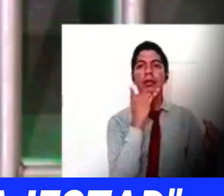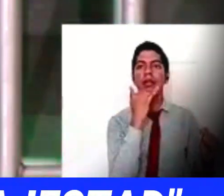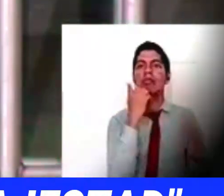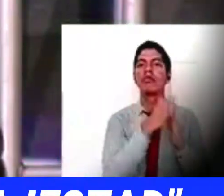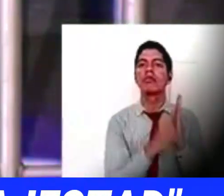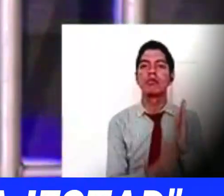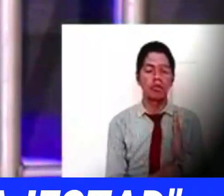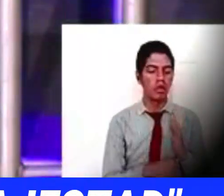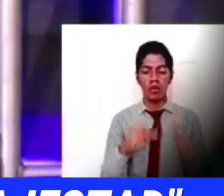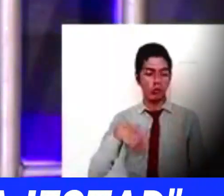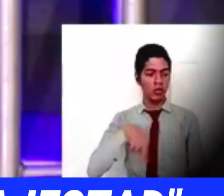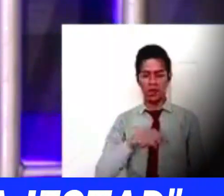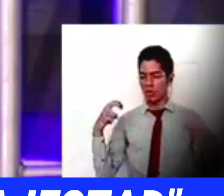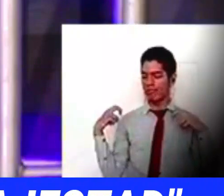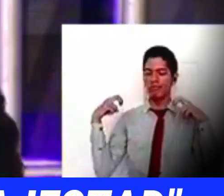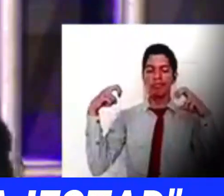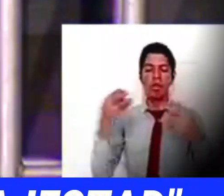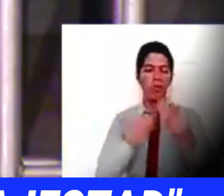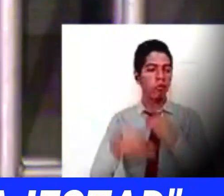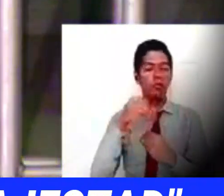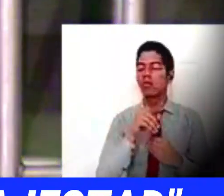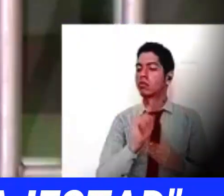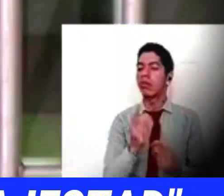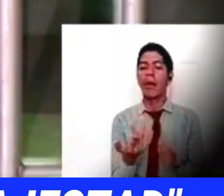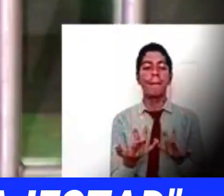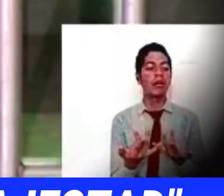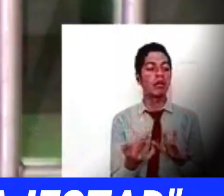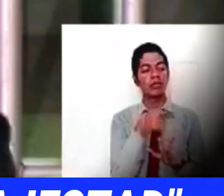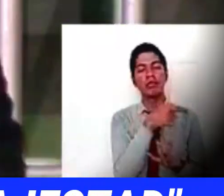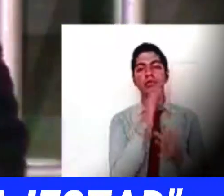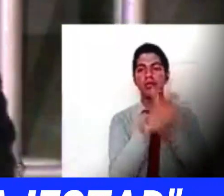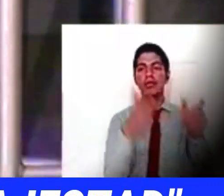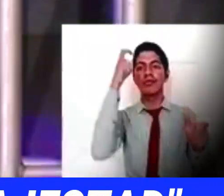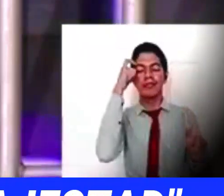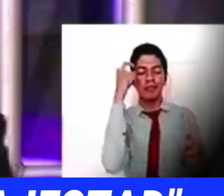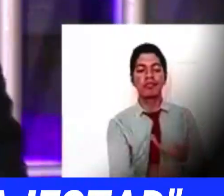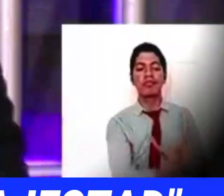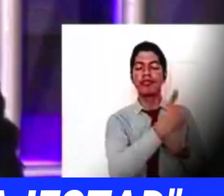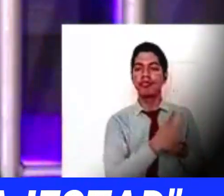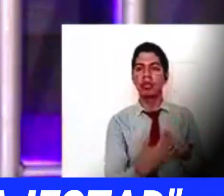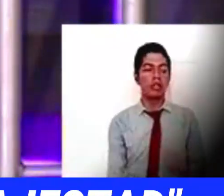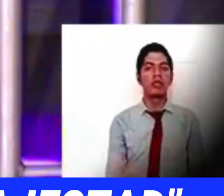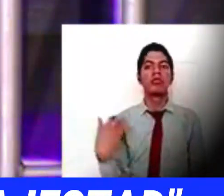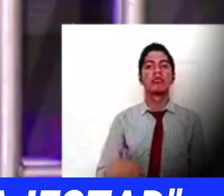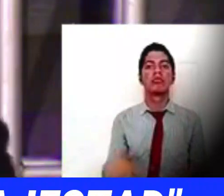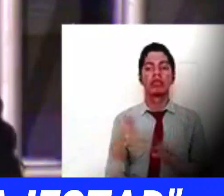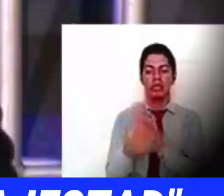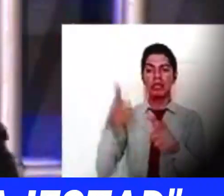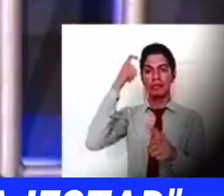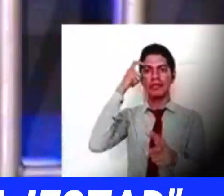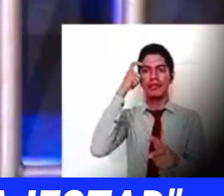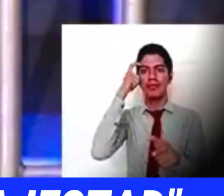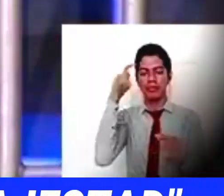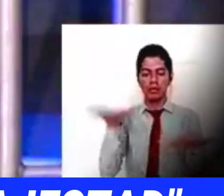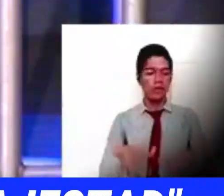Los privilegios de Dios llegan así. Hermano, es impresionante. David tiene que venirse del campo. No tuvo tiempo de pegarse